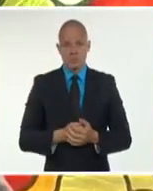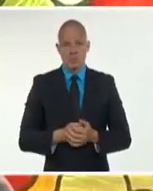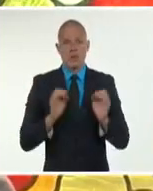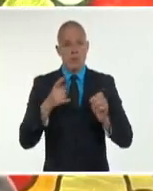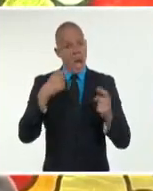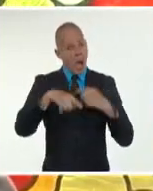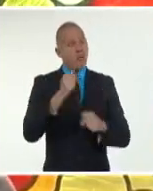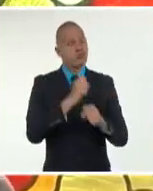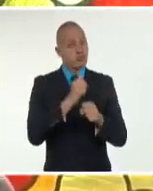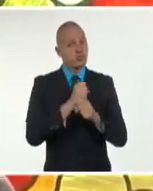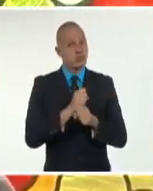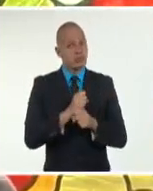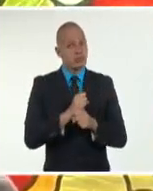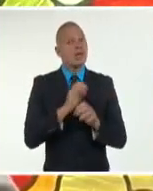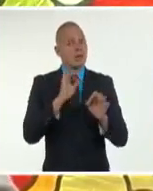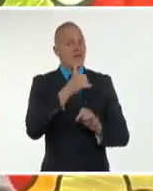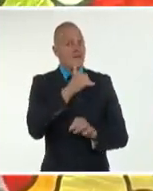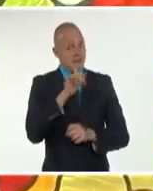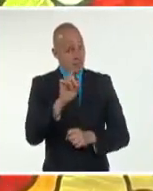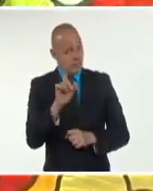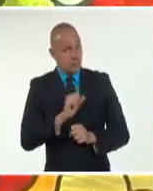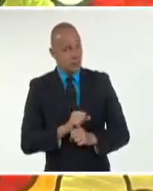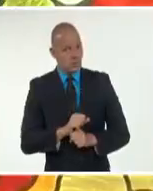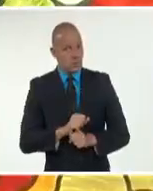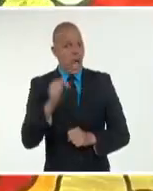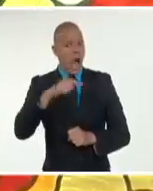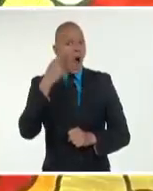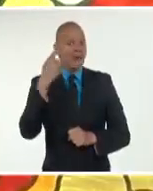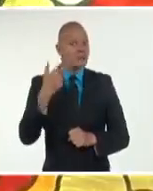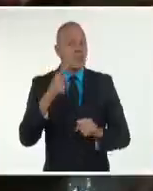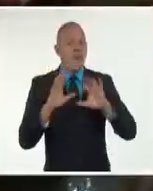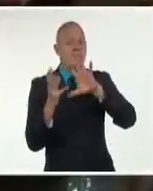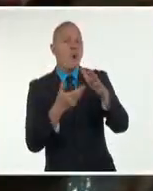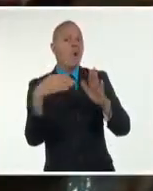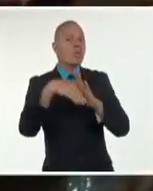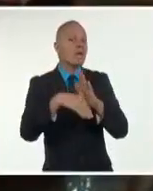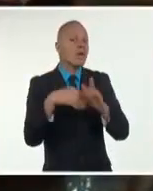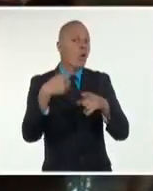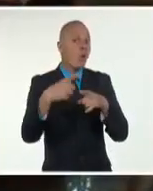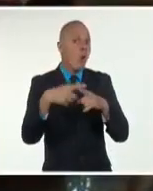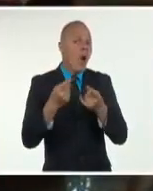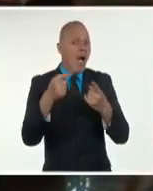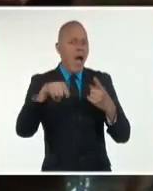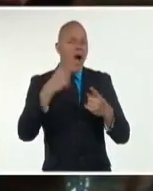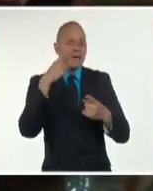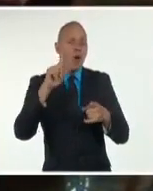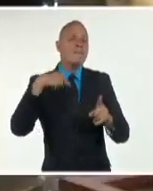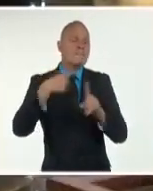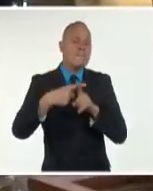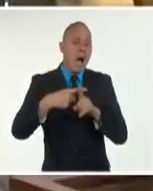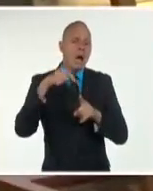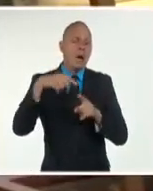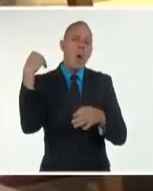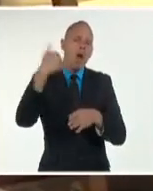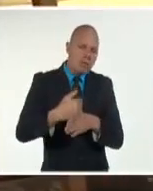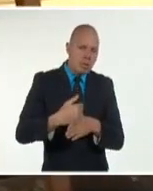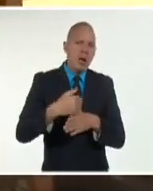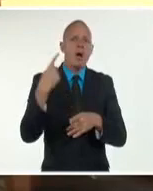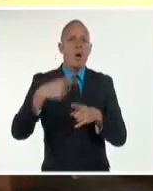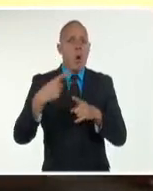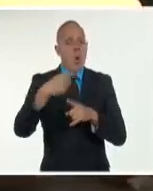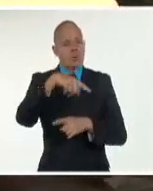sabemos todos que las estamos desarrollando en medio de una situación sumamente compleja. Significó el primer secretario del Comité Central que este ha sido